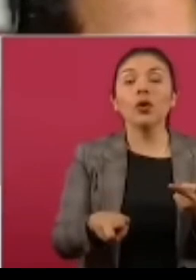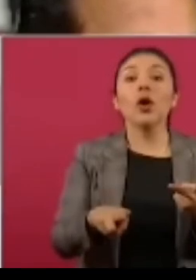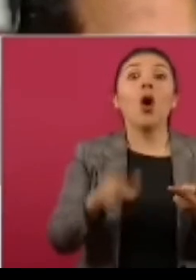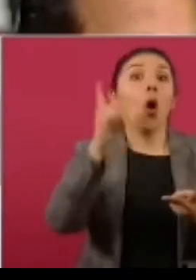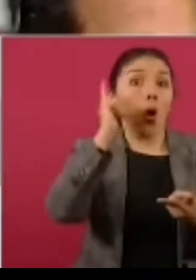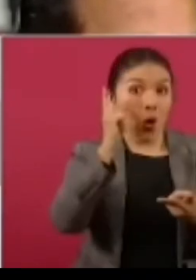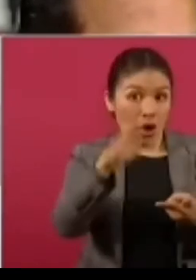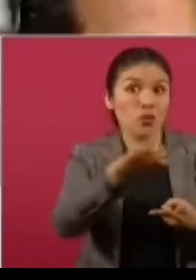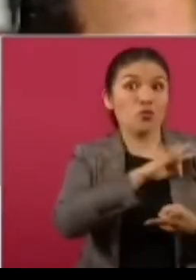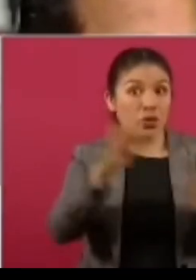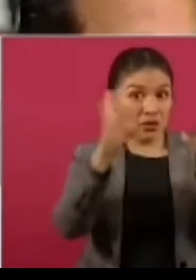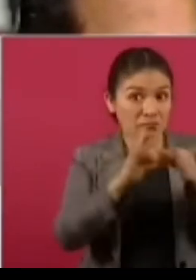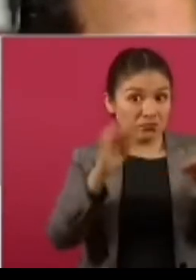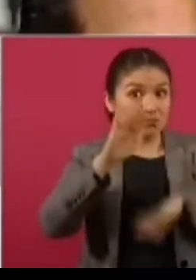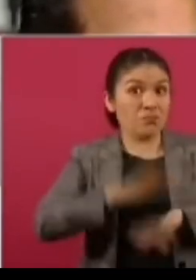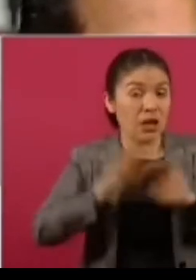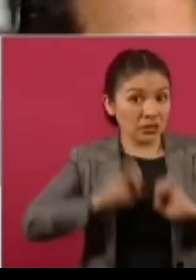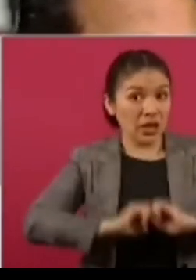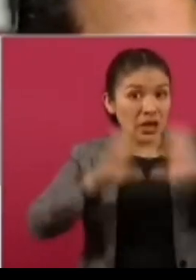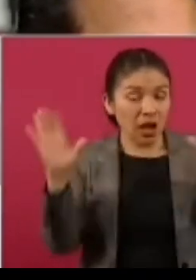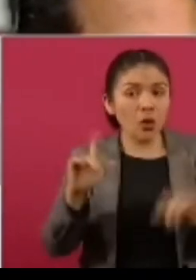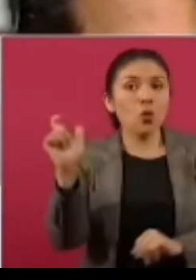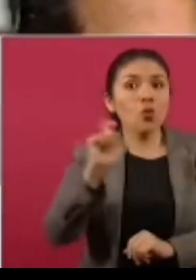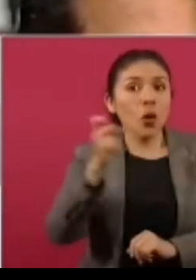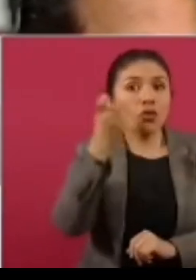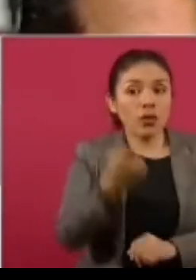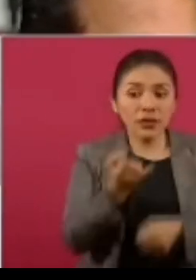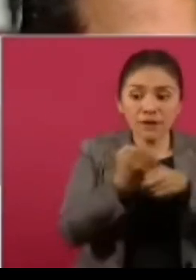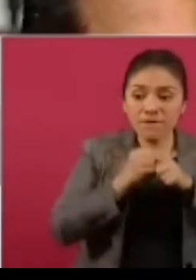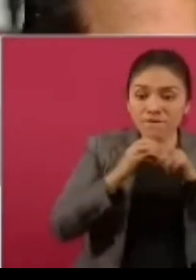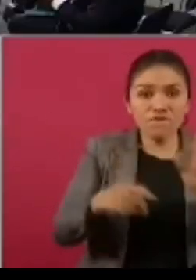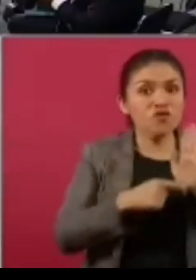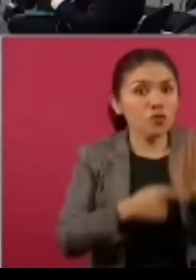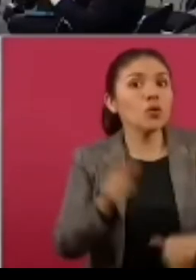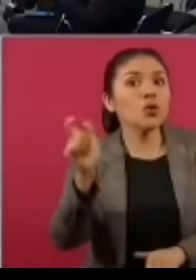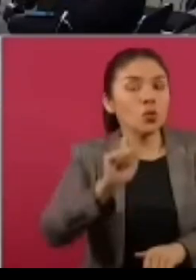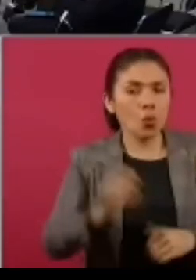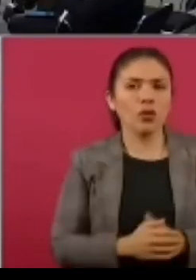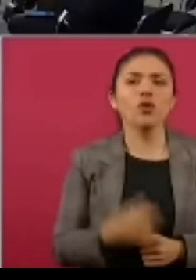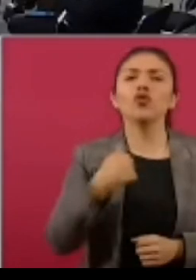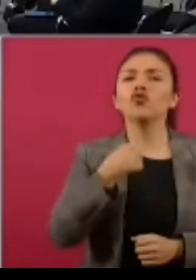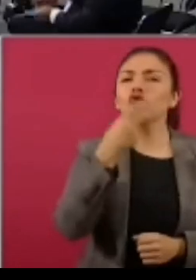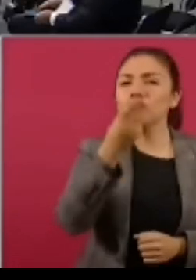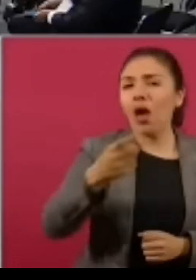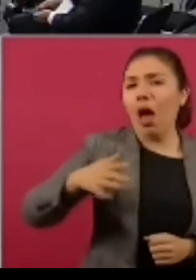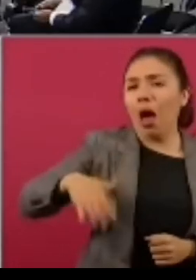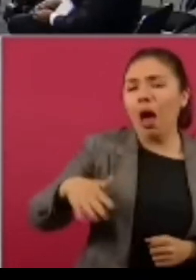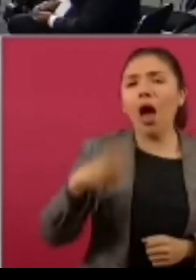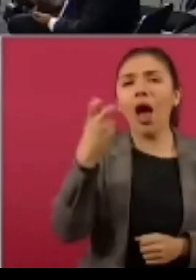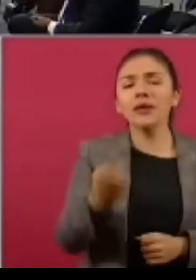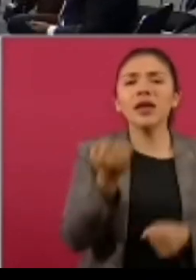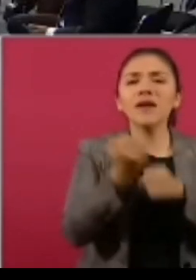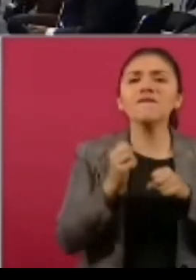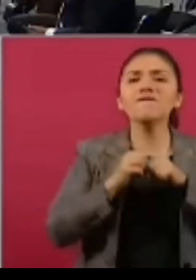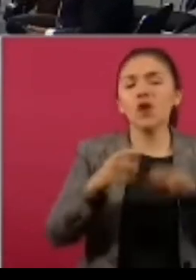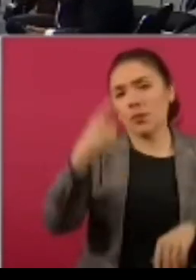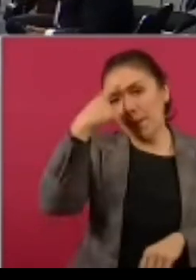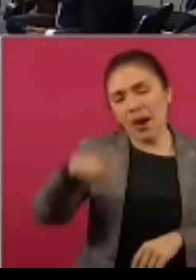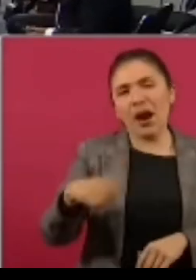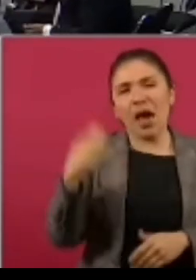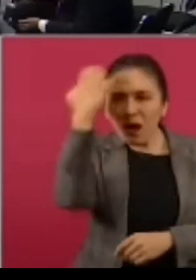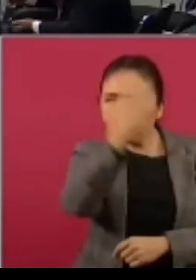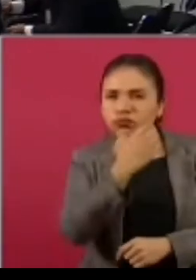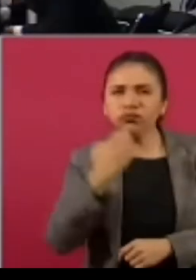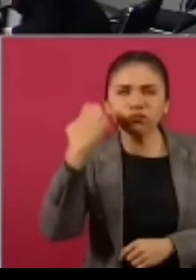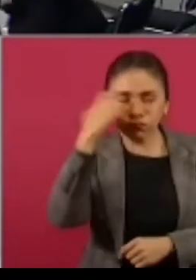pudiera aclarar él ahorita, si cuándo podrían dar ese informe. Yo le solicitaba el informe de del diagnóstico, que él lo